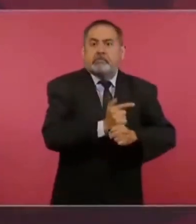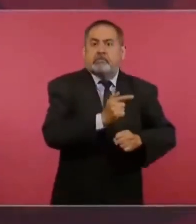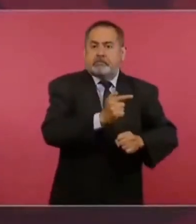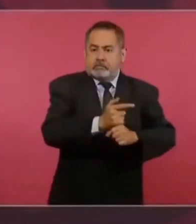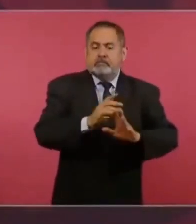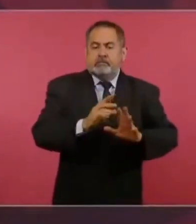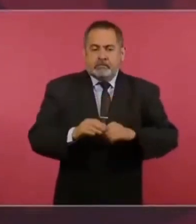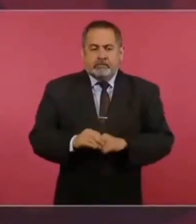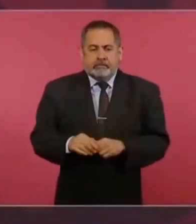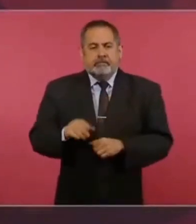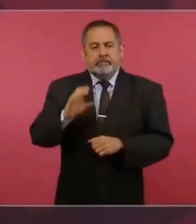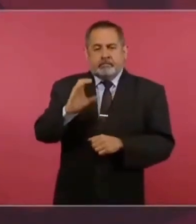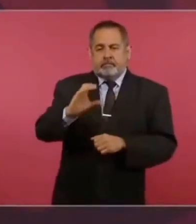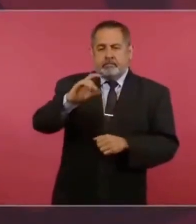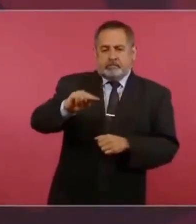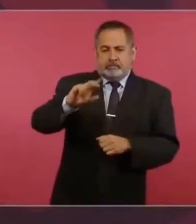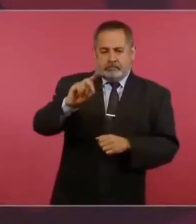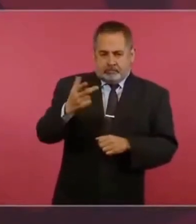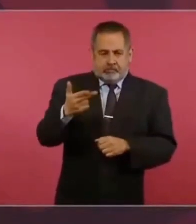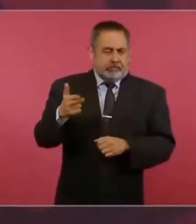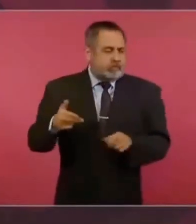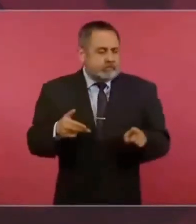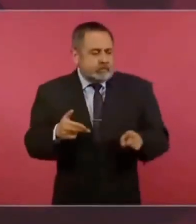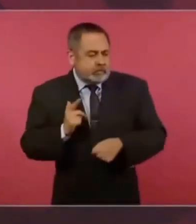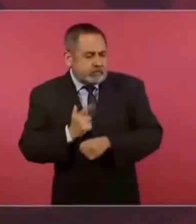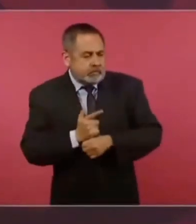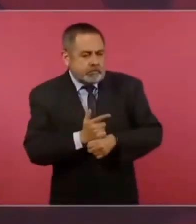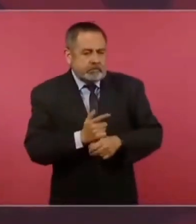la Comisión de Derechos Humanos